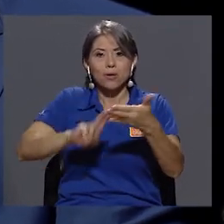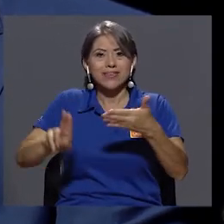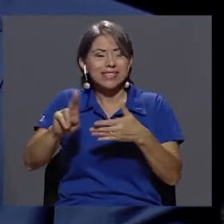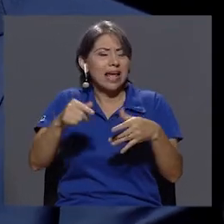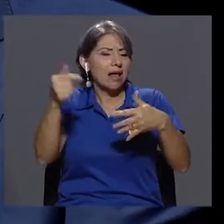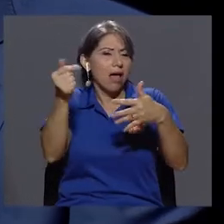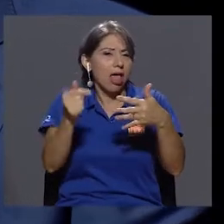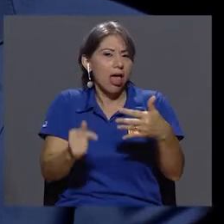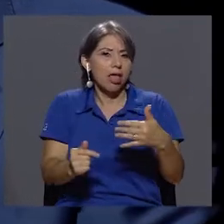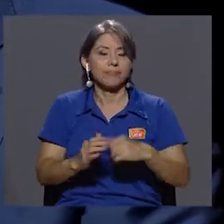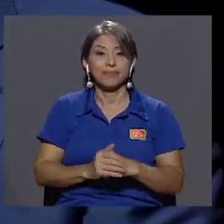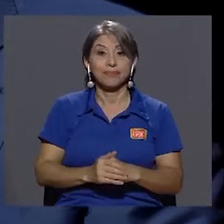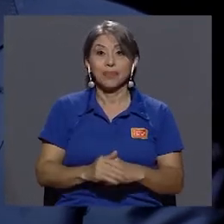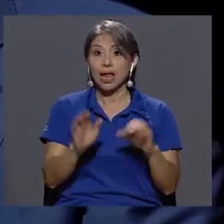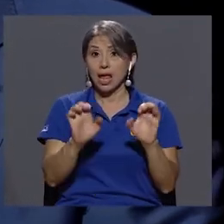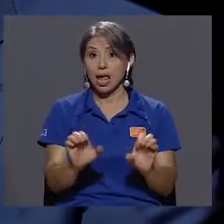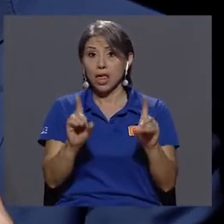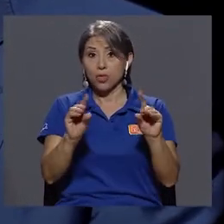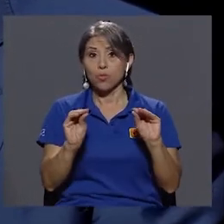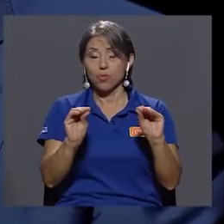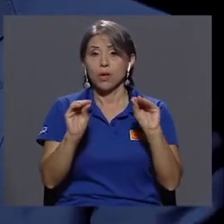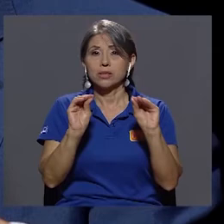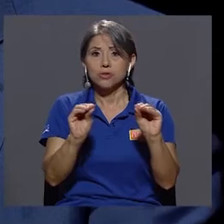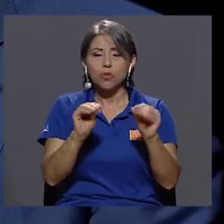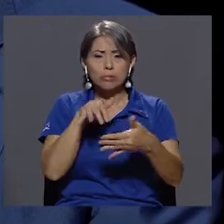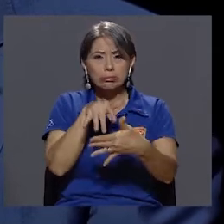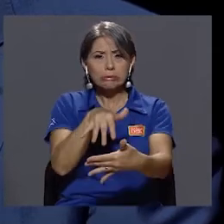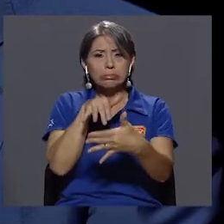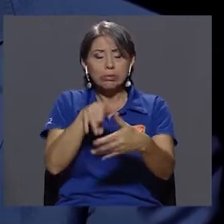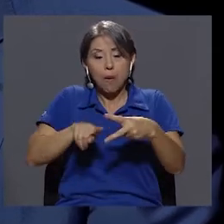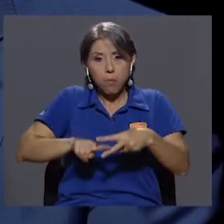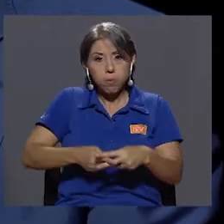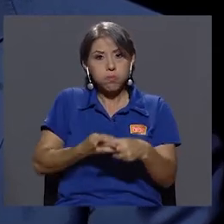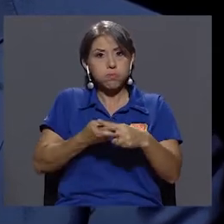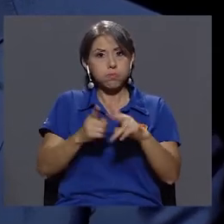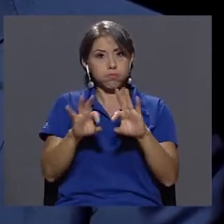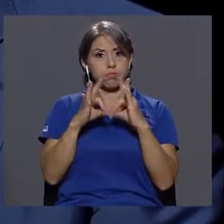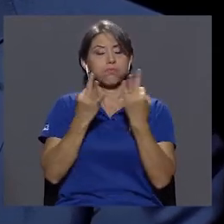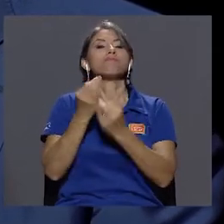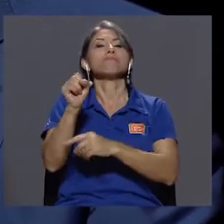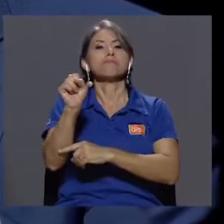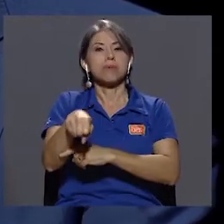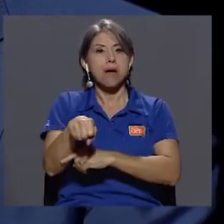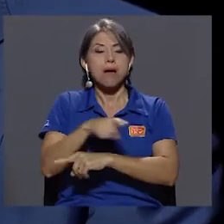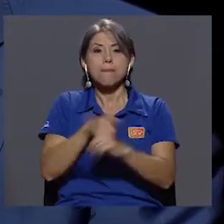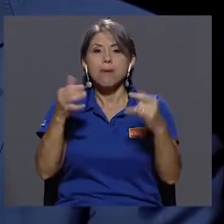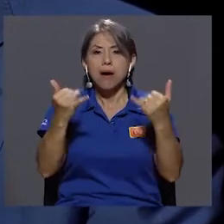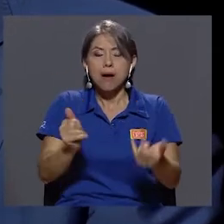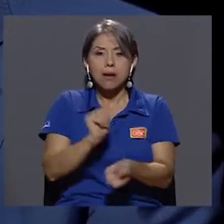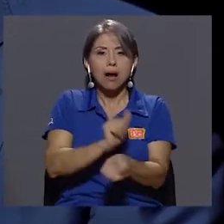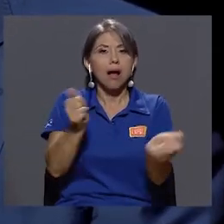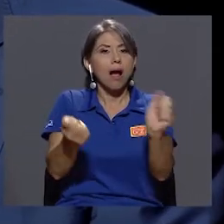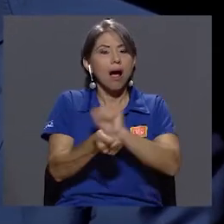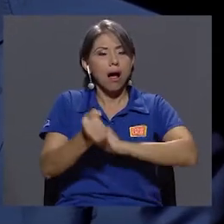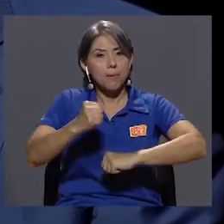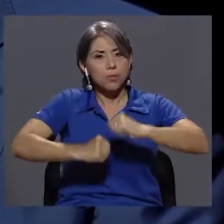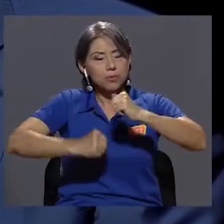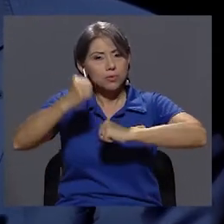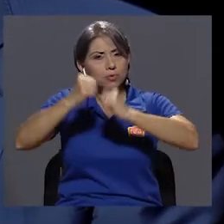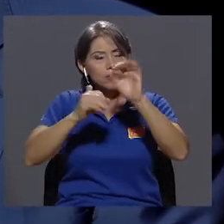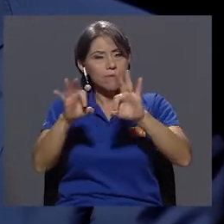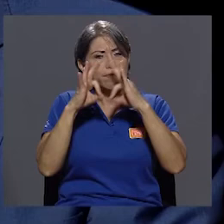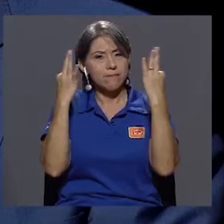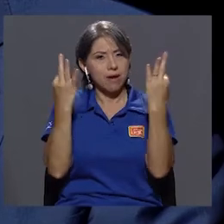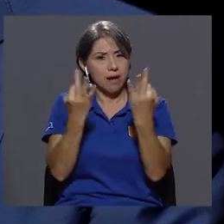desde luego que la educación y la formación nace en el lugar pero tenemos un cambio de estructura familiar verdad